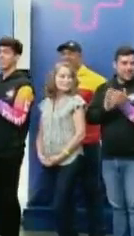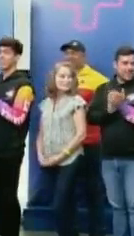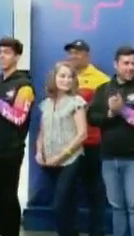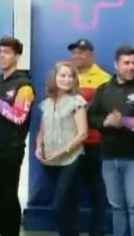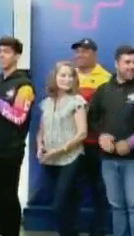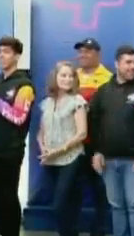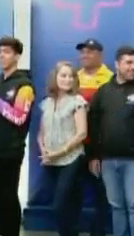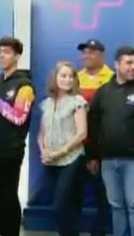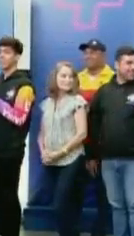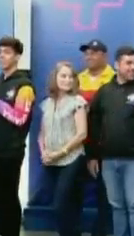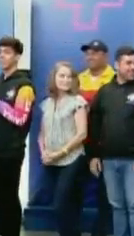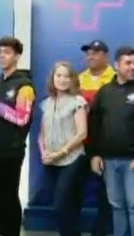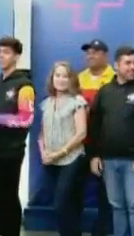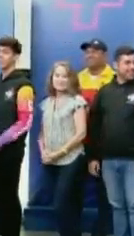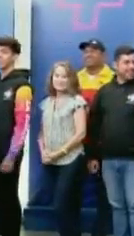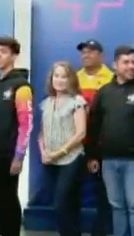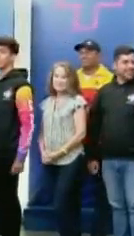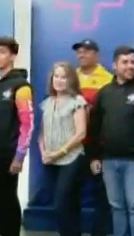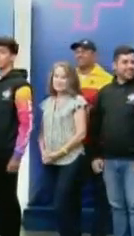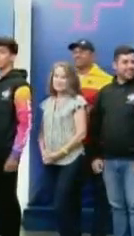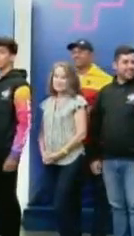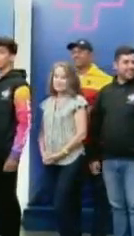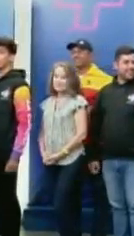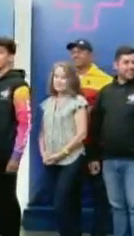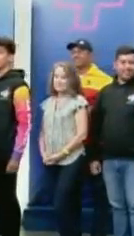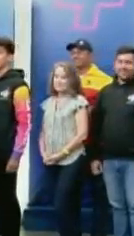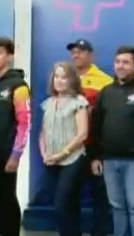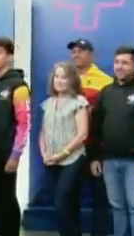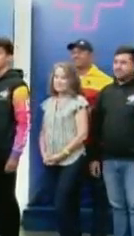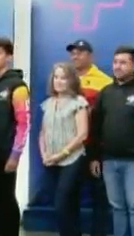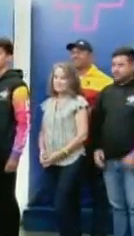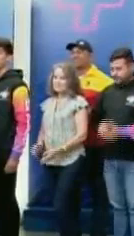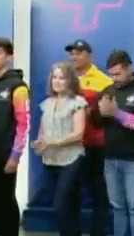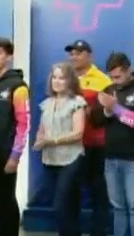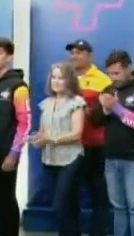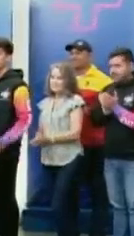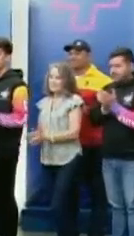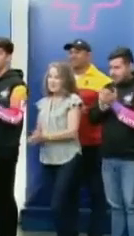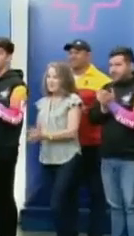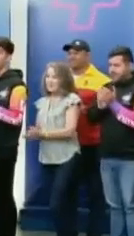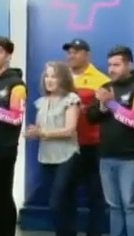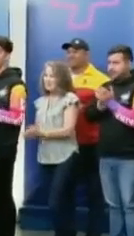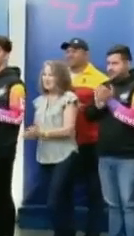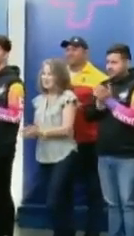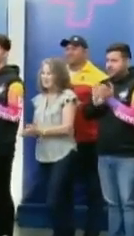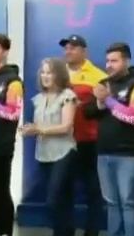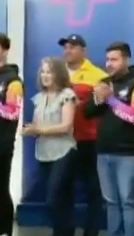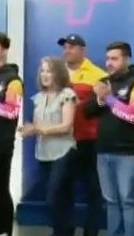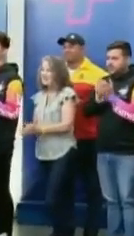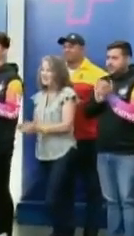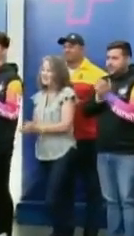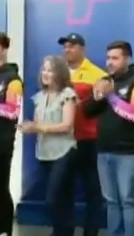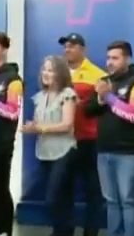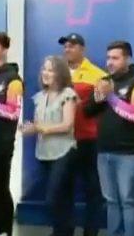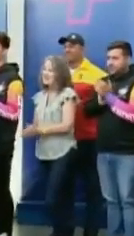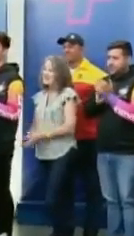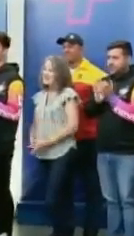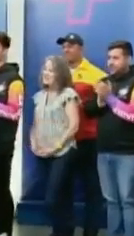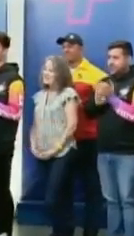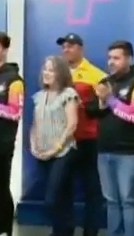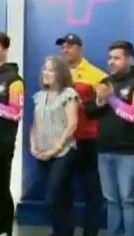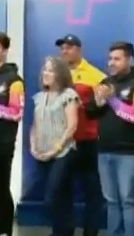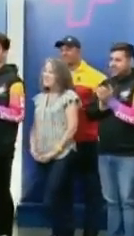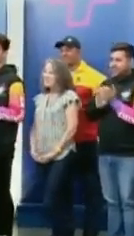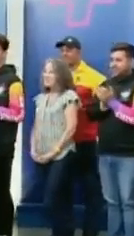Excelente, vale. Mira, de verdad, que ustedes merecen un aplauso. ¿Sí? ¿Y tú quién